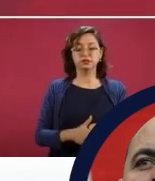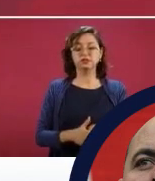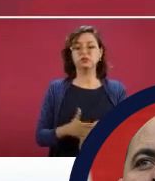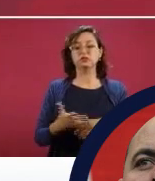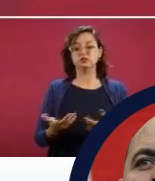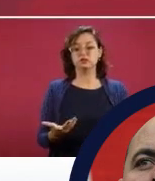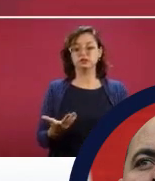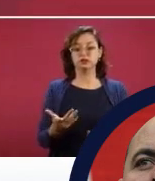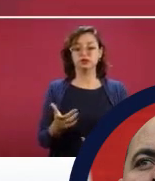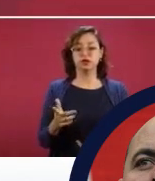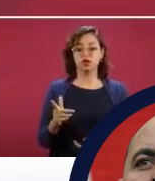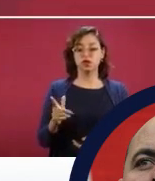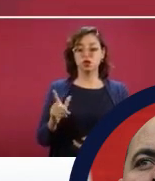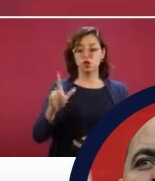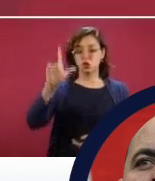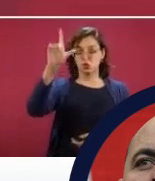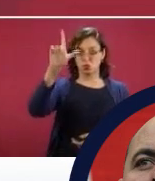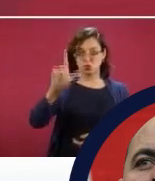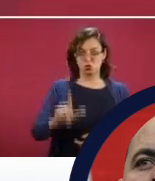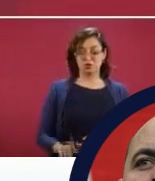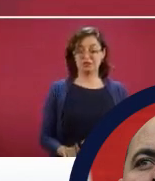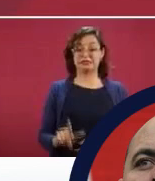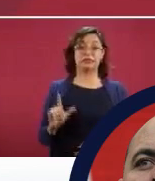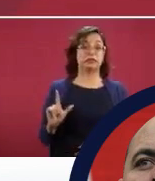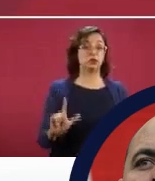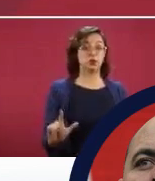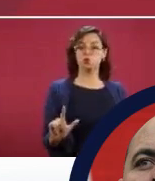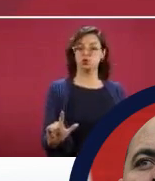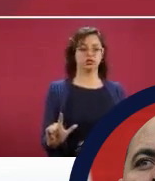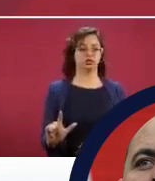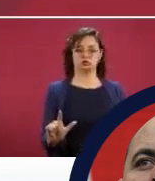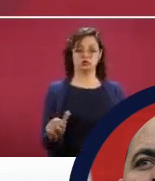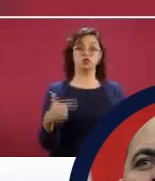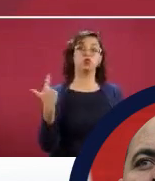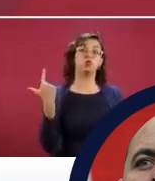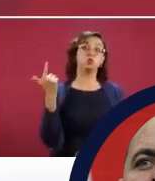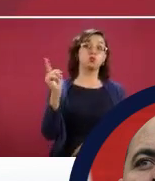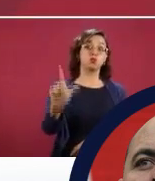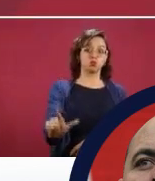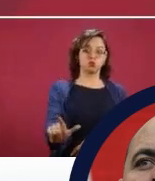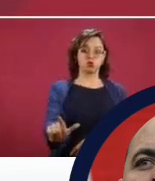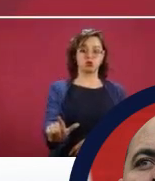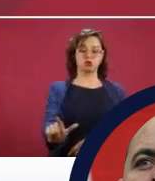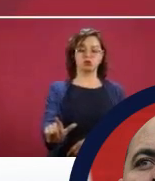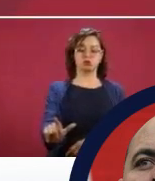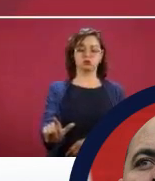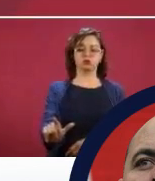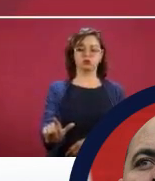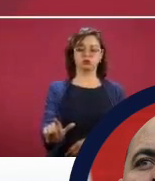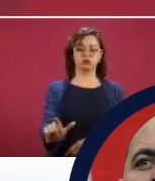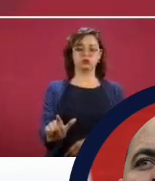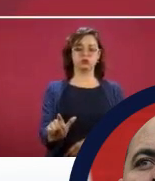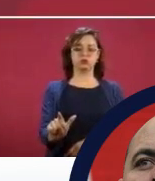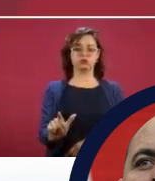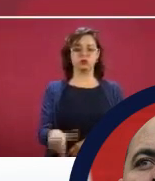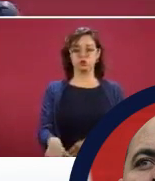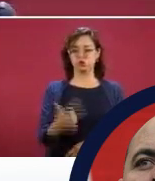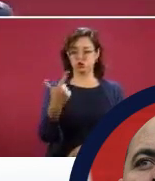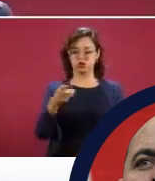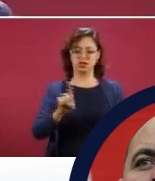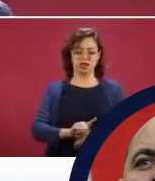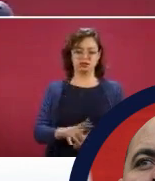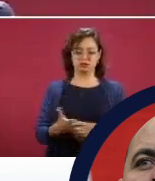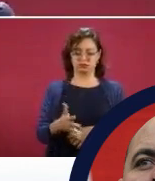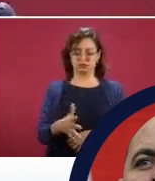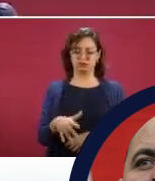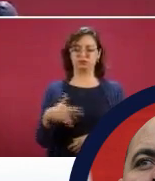seria este lunes va a estar quién va a quienes van a estar por lo familiar es el reciente alijo